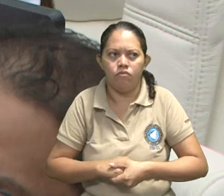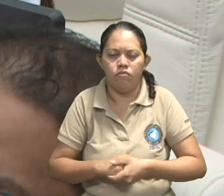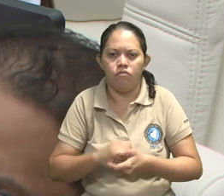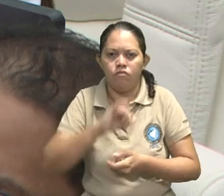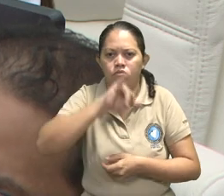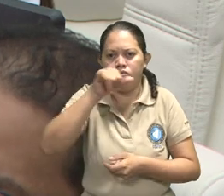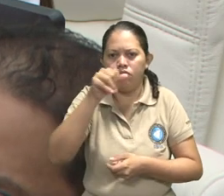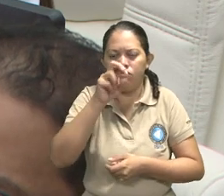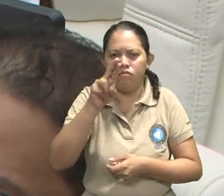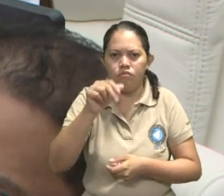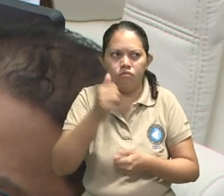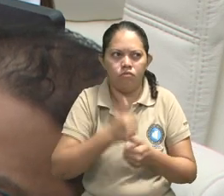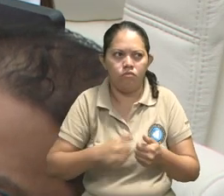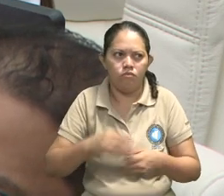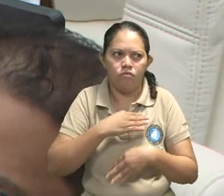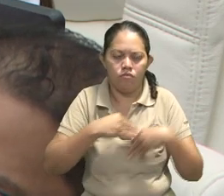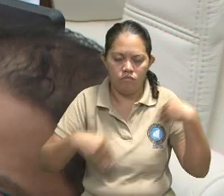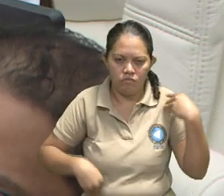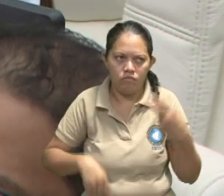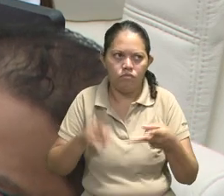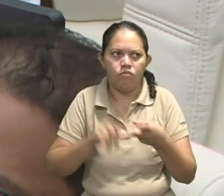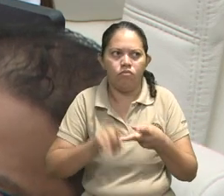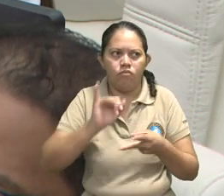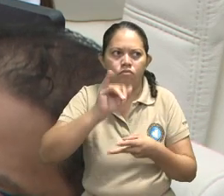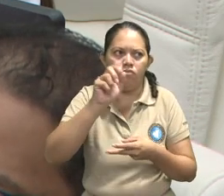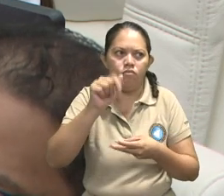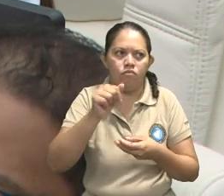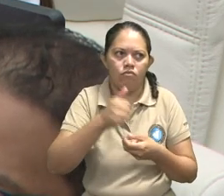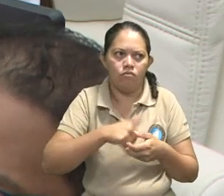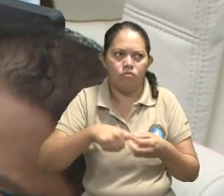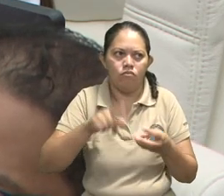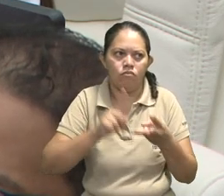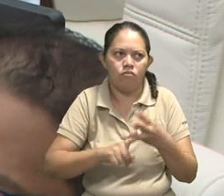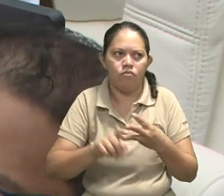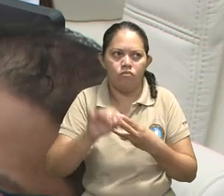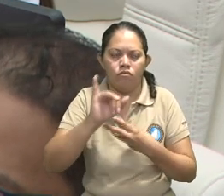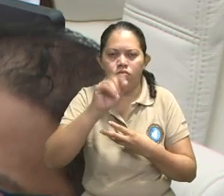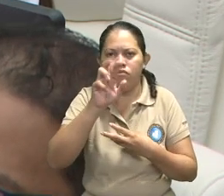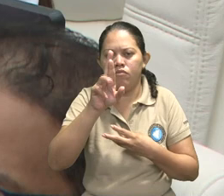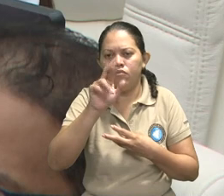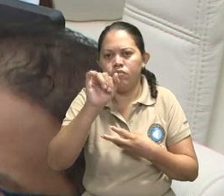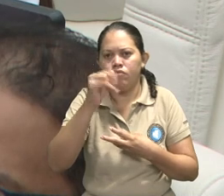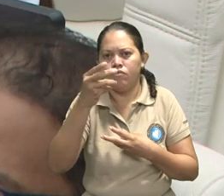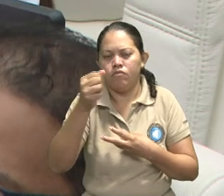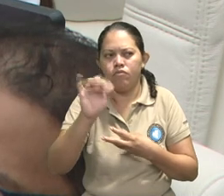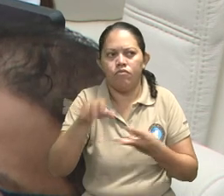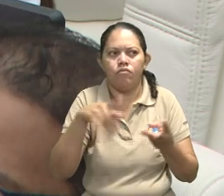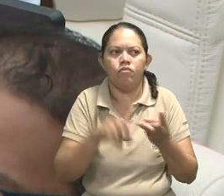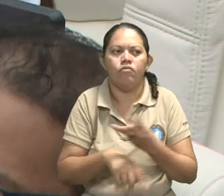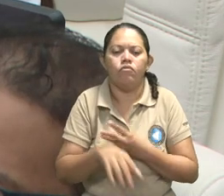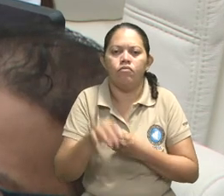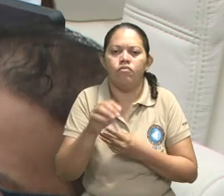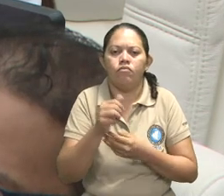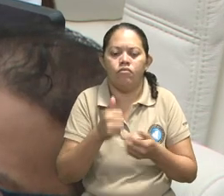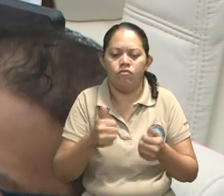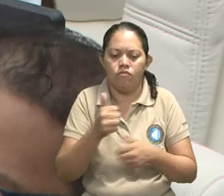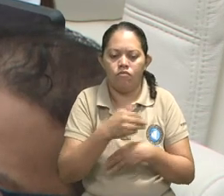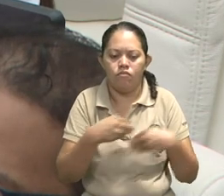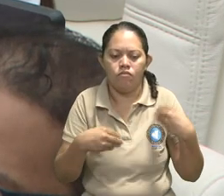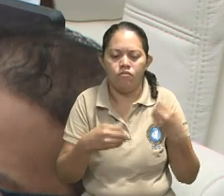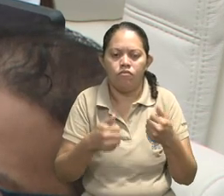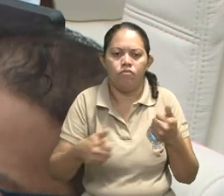Jenny Martínez, presidenta. Adilia Avilés Castrillo, diputada suplente del diputado Rodolfo Miguel Carballo López,